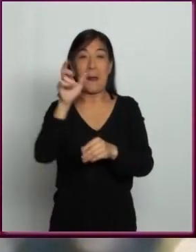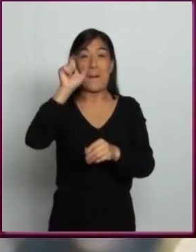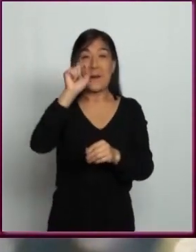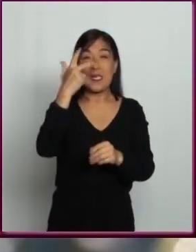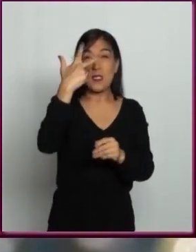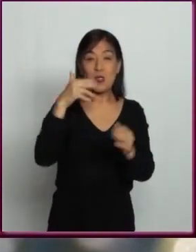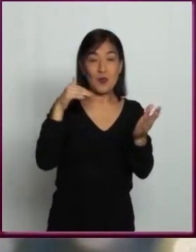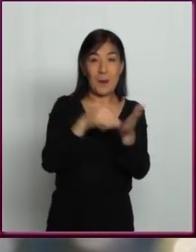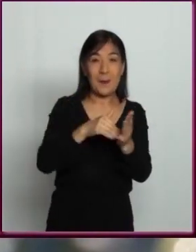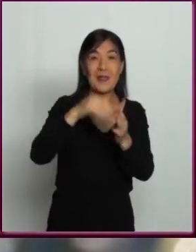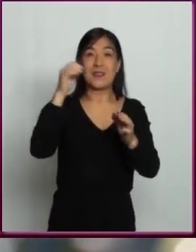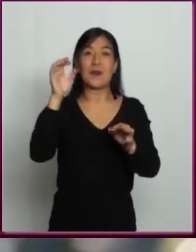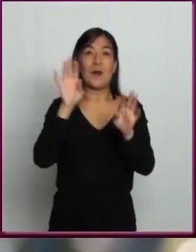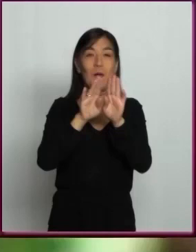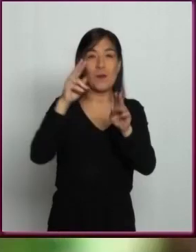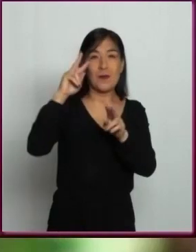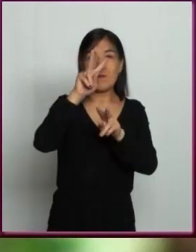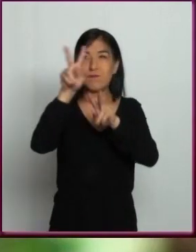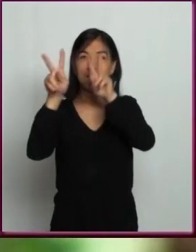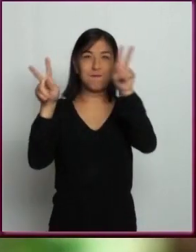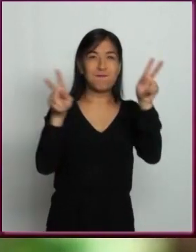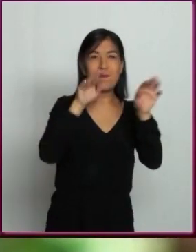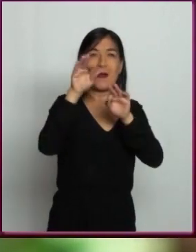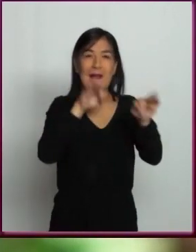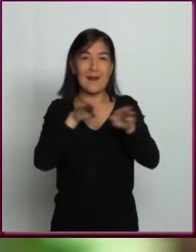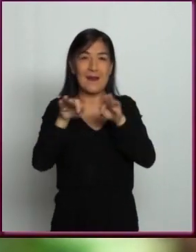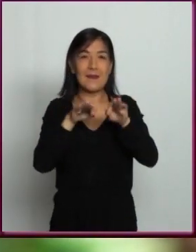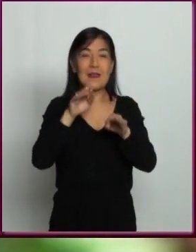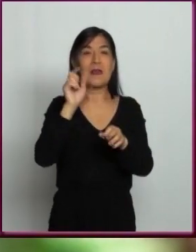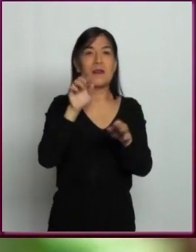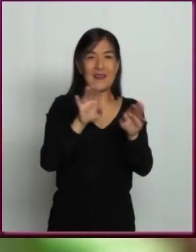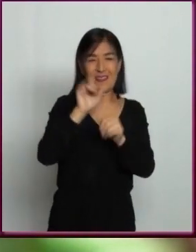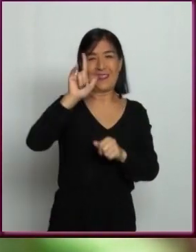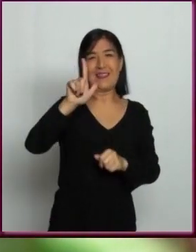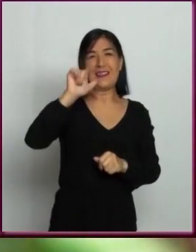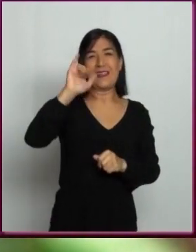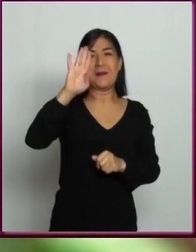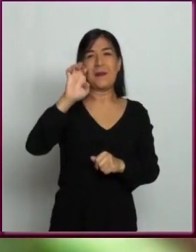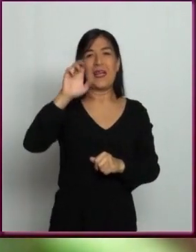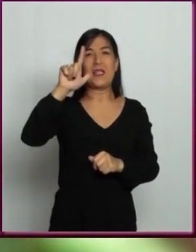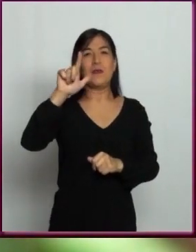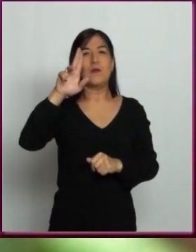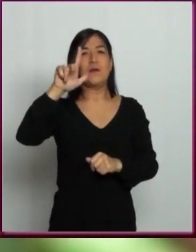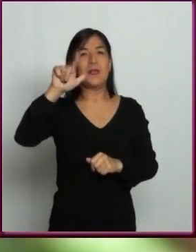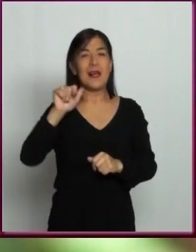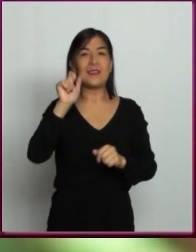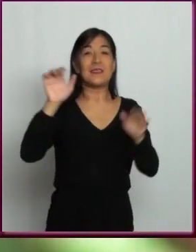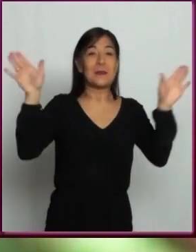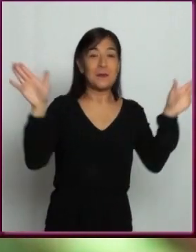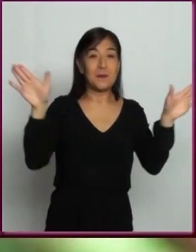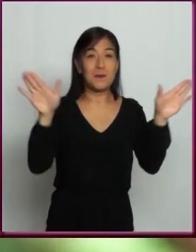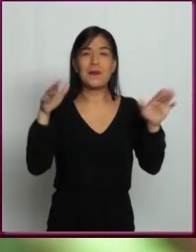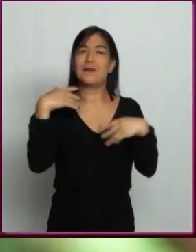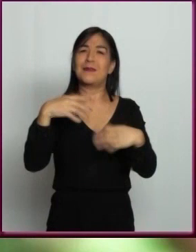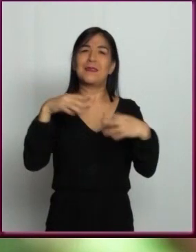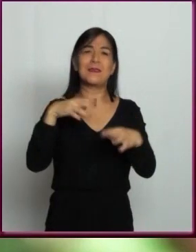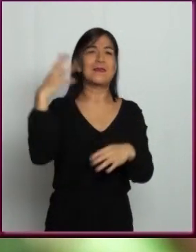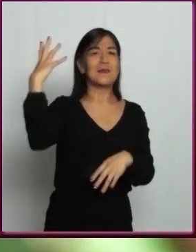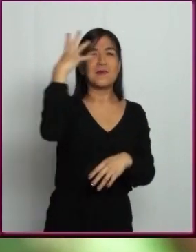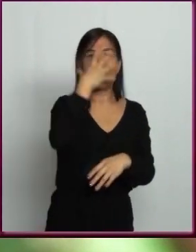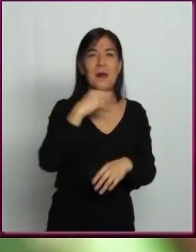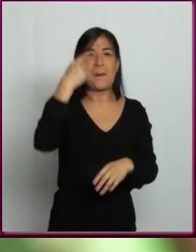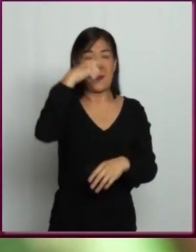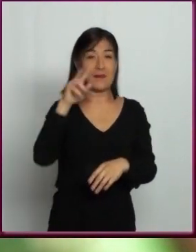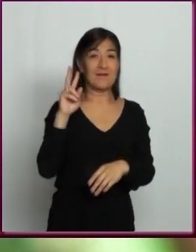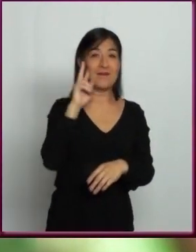lentes trabajando en perfecta sintonía, los ojos compuestos de la libélula son una auténtica maravilla. Para que una